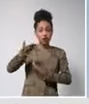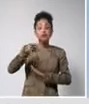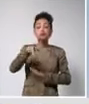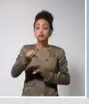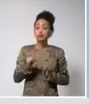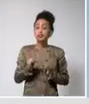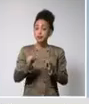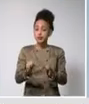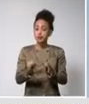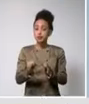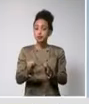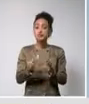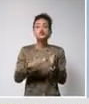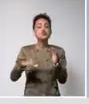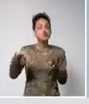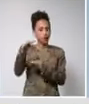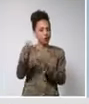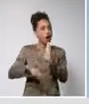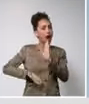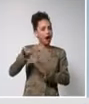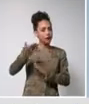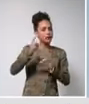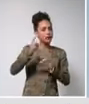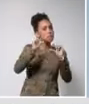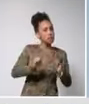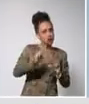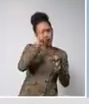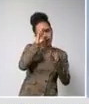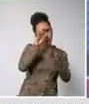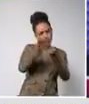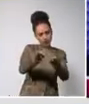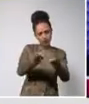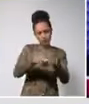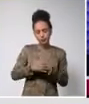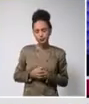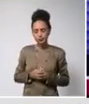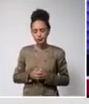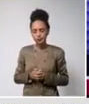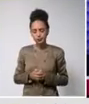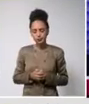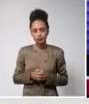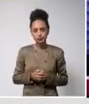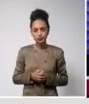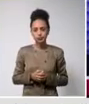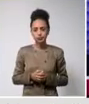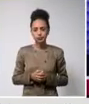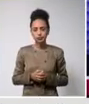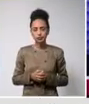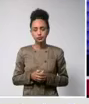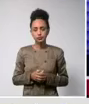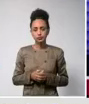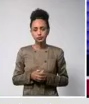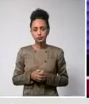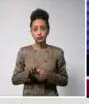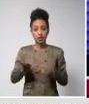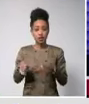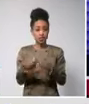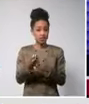que son superiores al número de casos confirmados. Se procesan en el día de